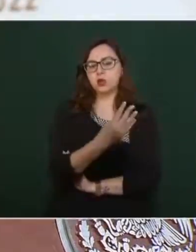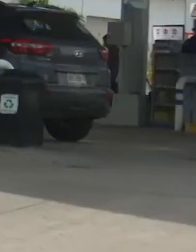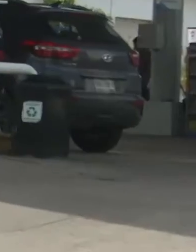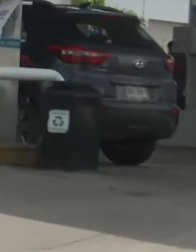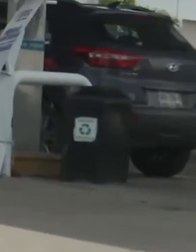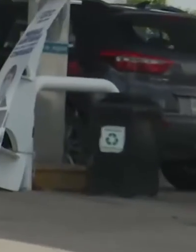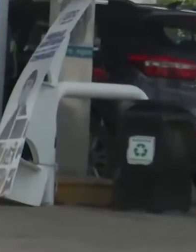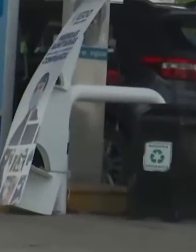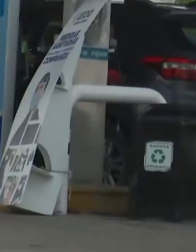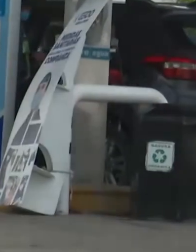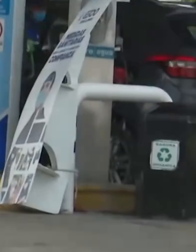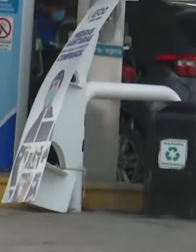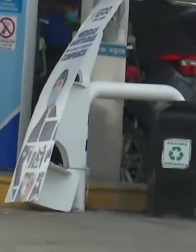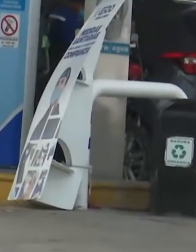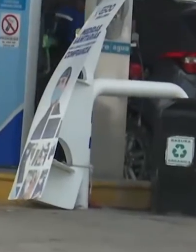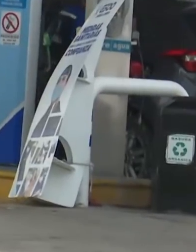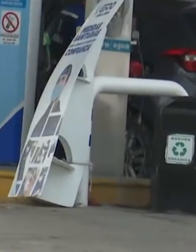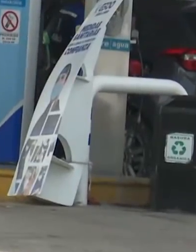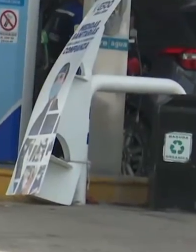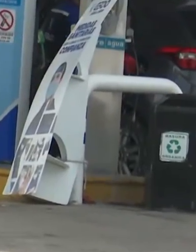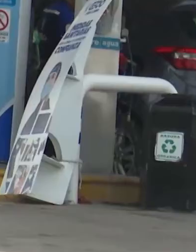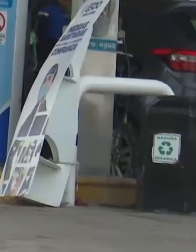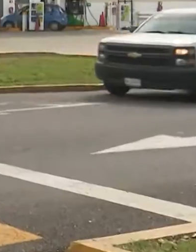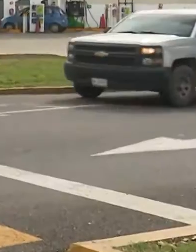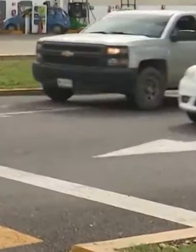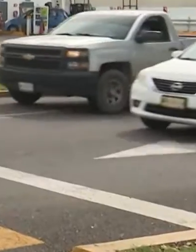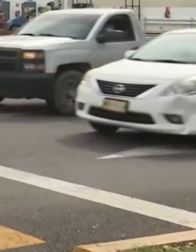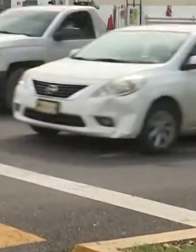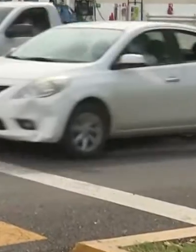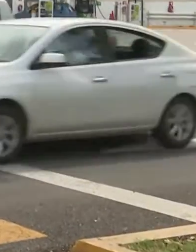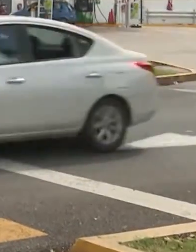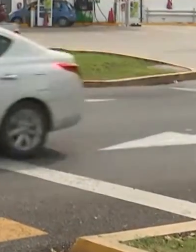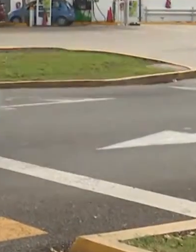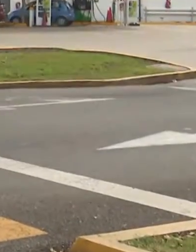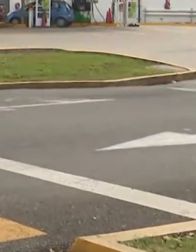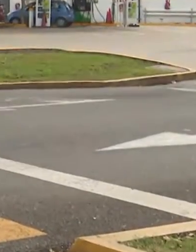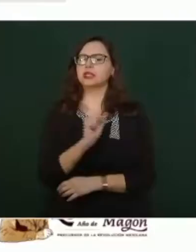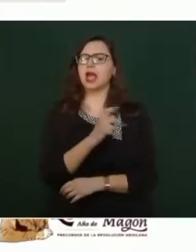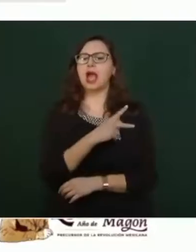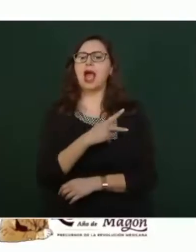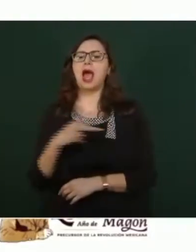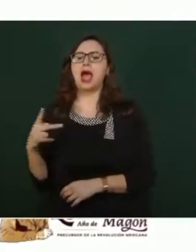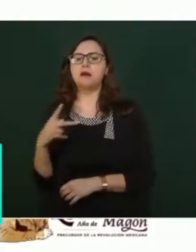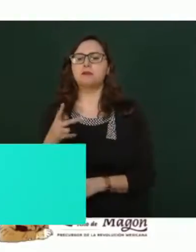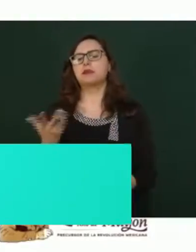Villahermosa el precio de gasolina regular en 19.79 pesos.